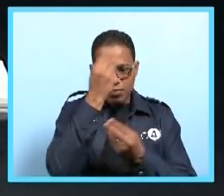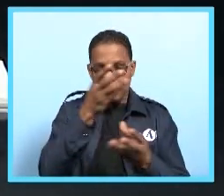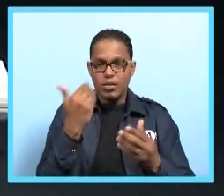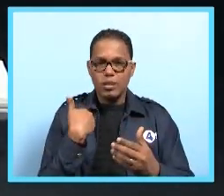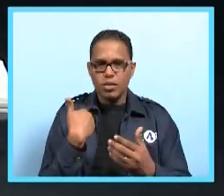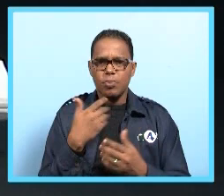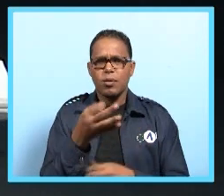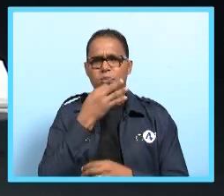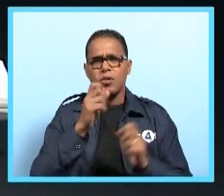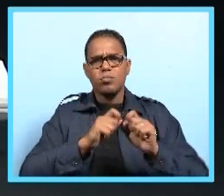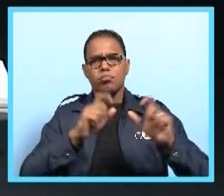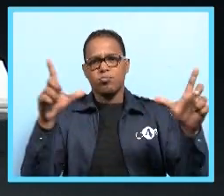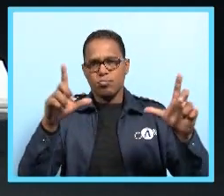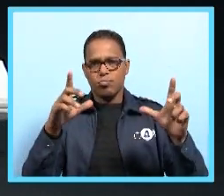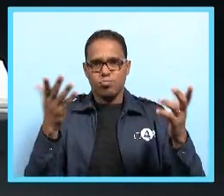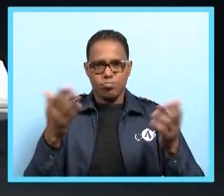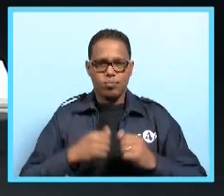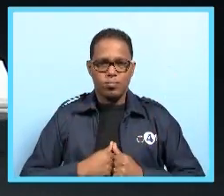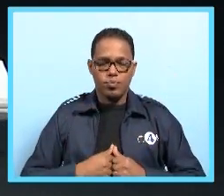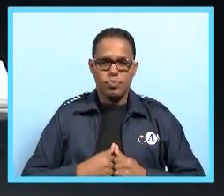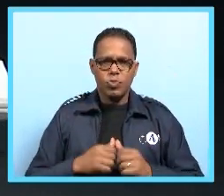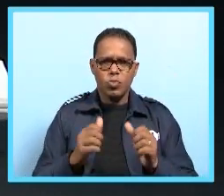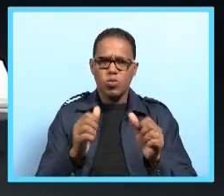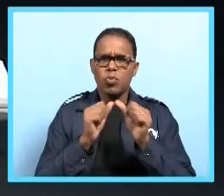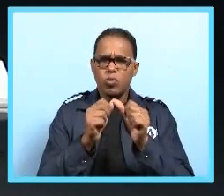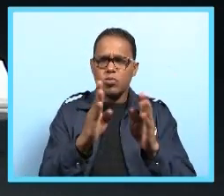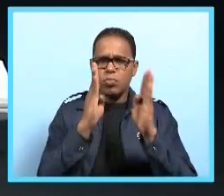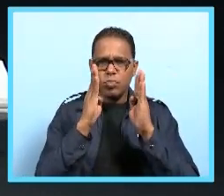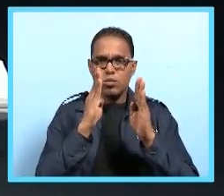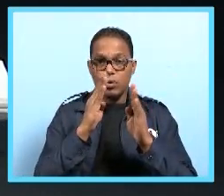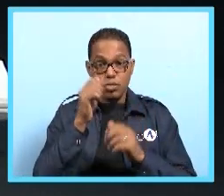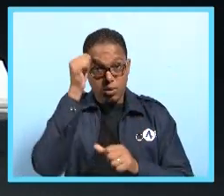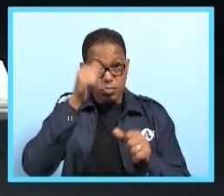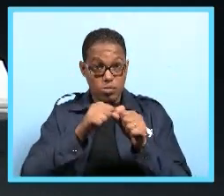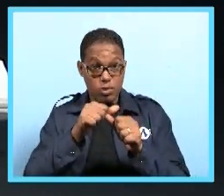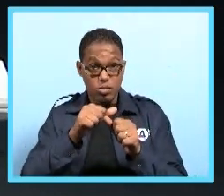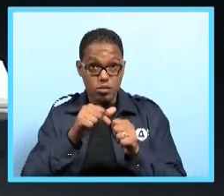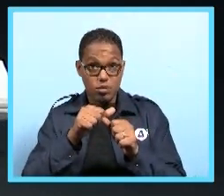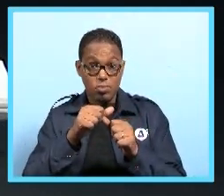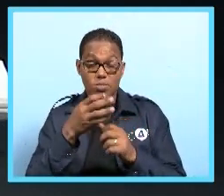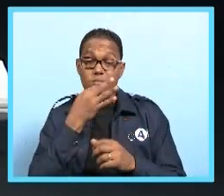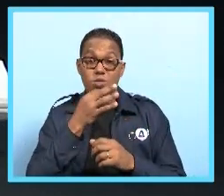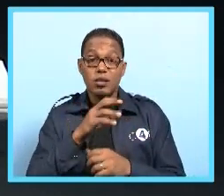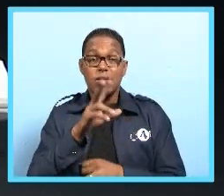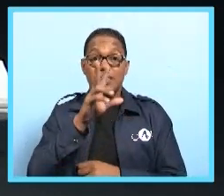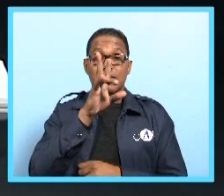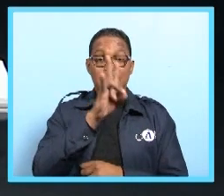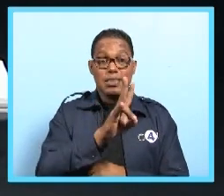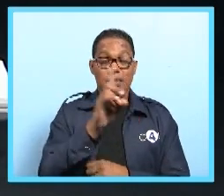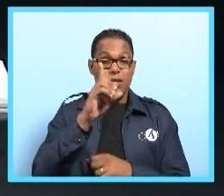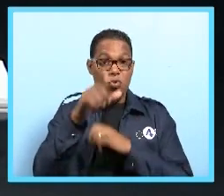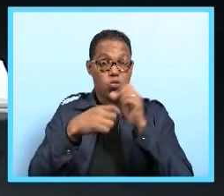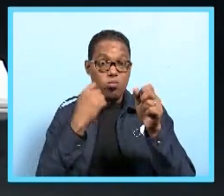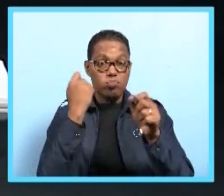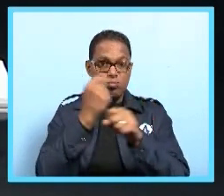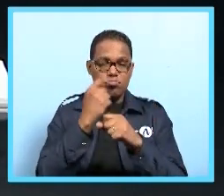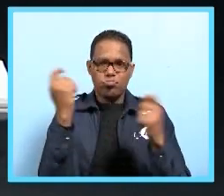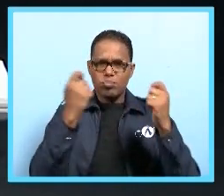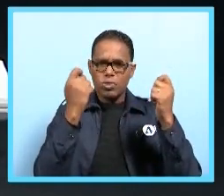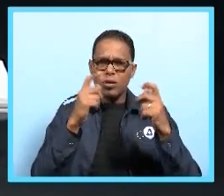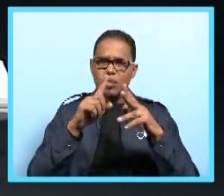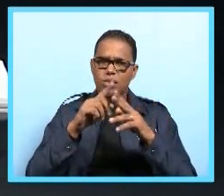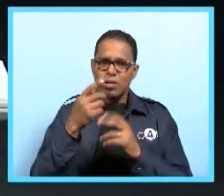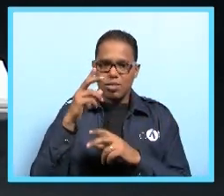tendremos en nuestras próximas emisiones informativas. Mantenga la sintonía con nosotros. Recuerde que estamos rumbo al 71 aniversario donde empezó